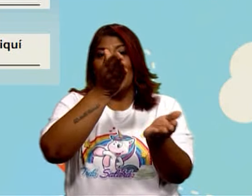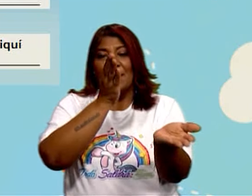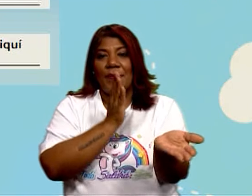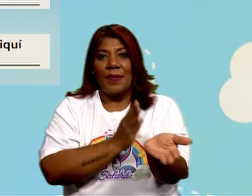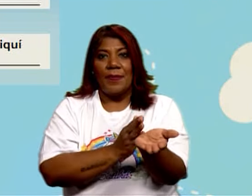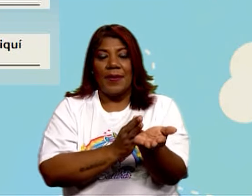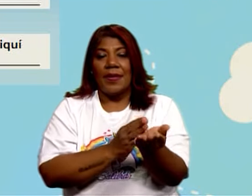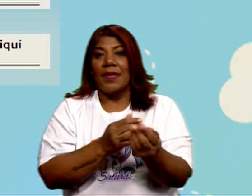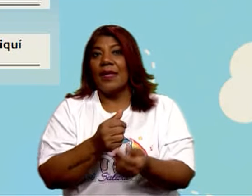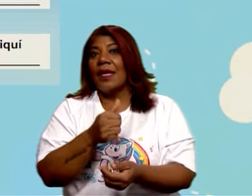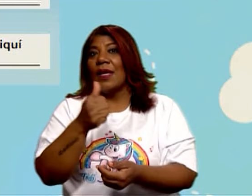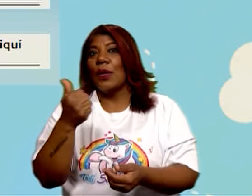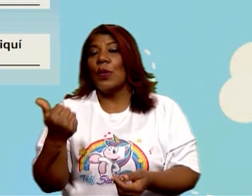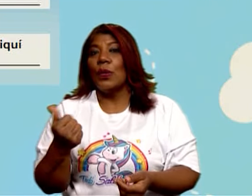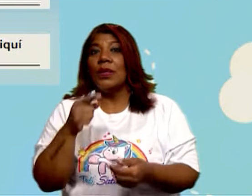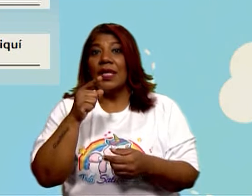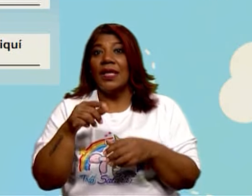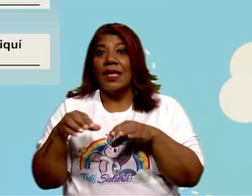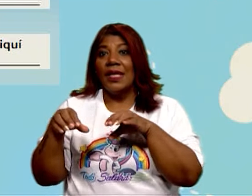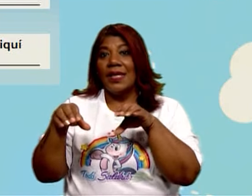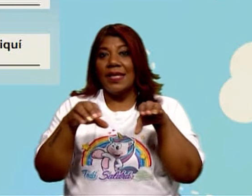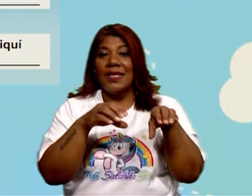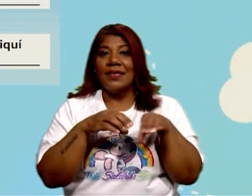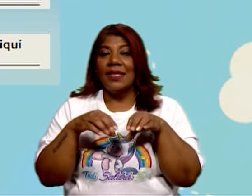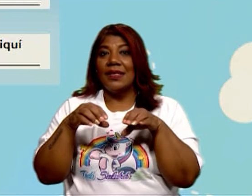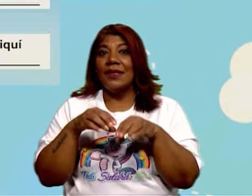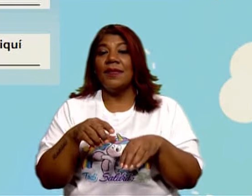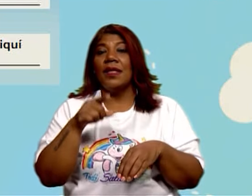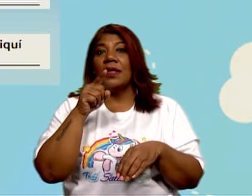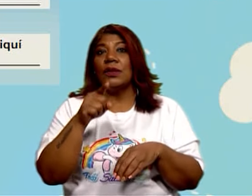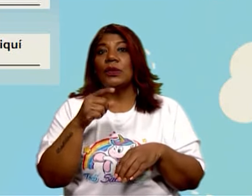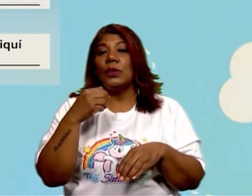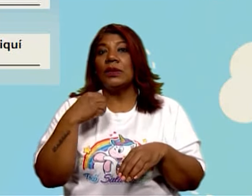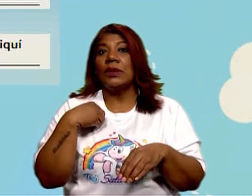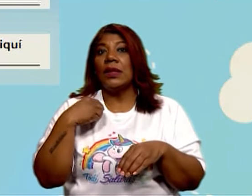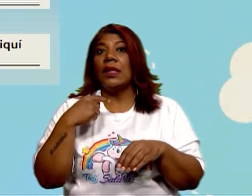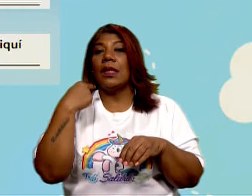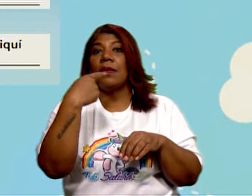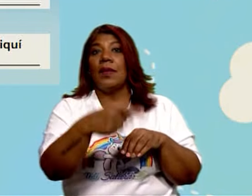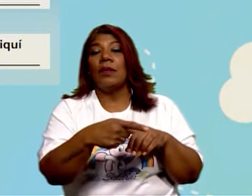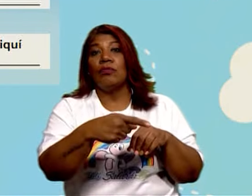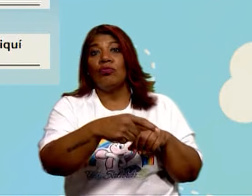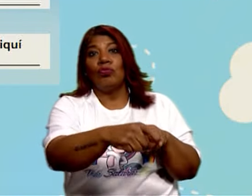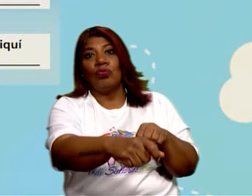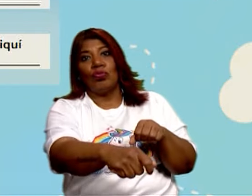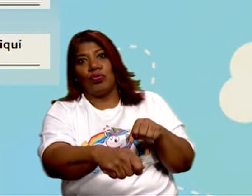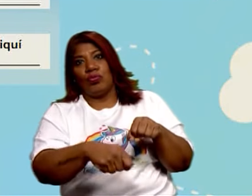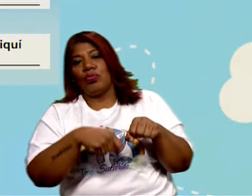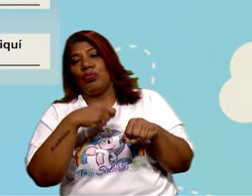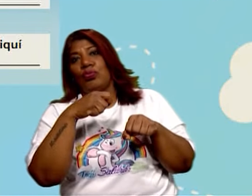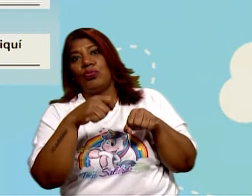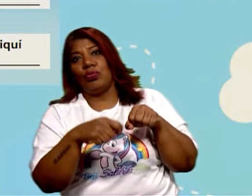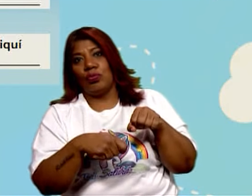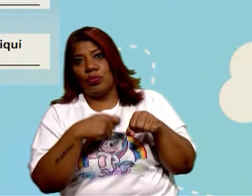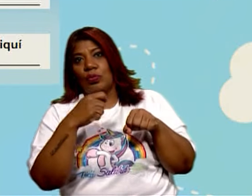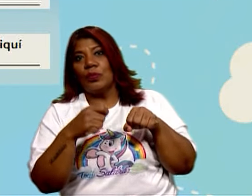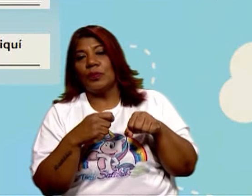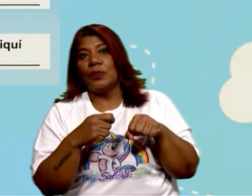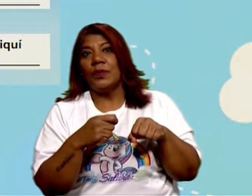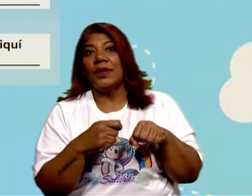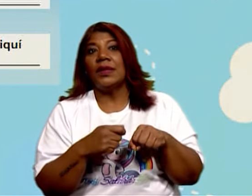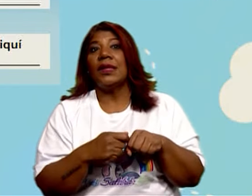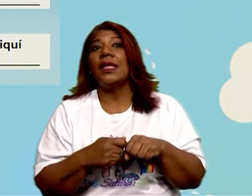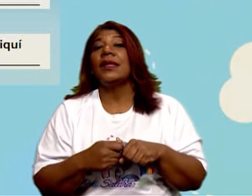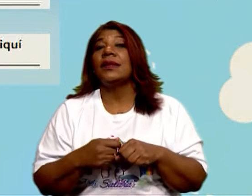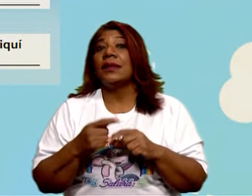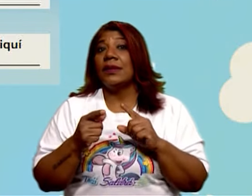otras. Esta es una actividad que tiene que ver con la parte de arriba, que son los nombres